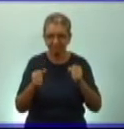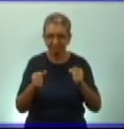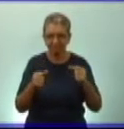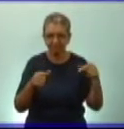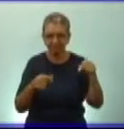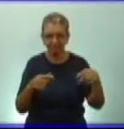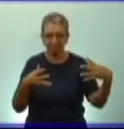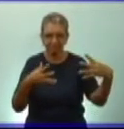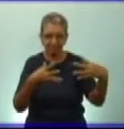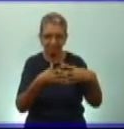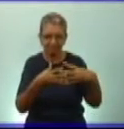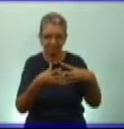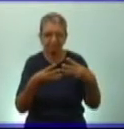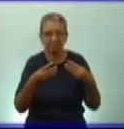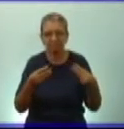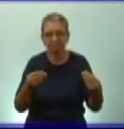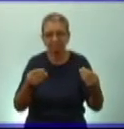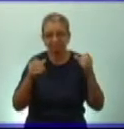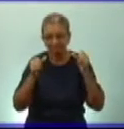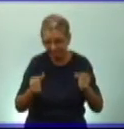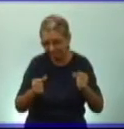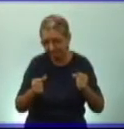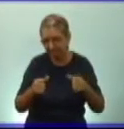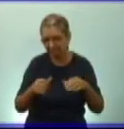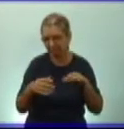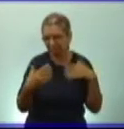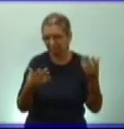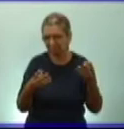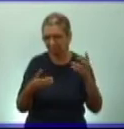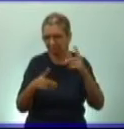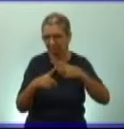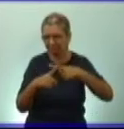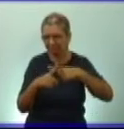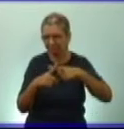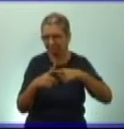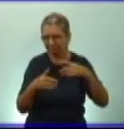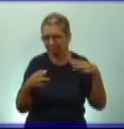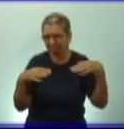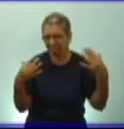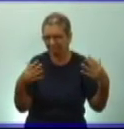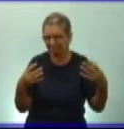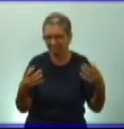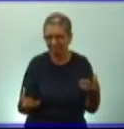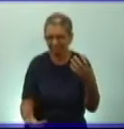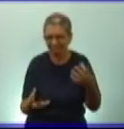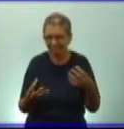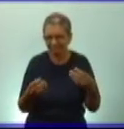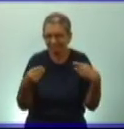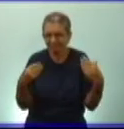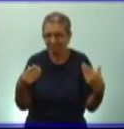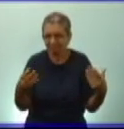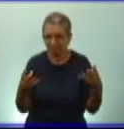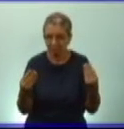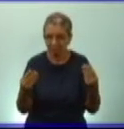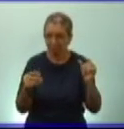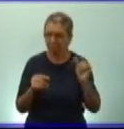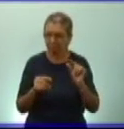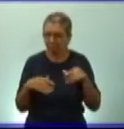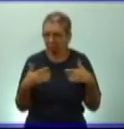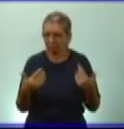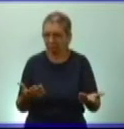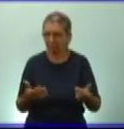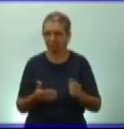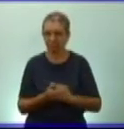es decir, si son fuertes o son débiles. Y la cantidad de energía que hay que suministrar, si es mucha o es poca. Entonces, vamos a